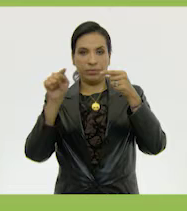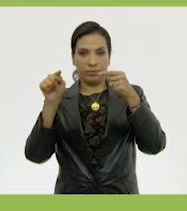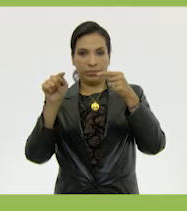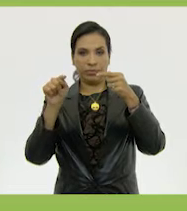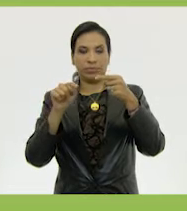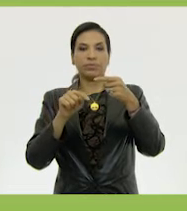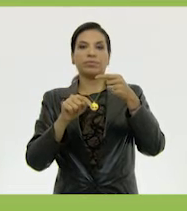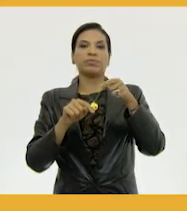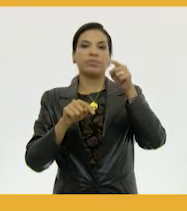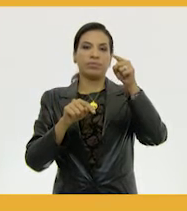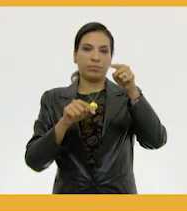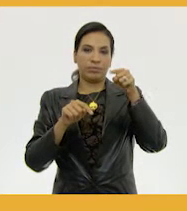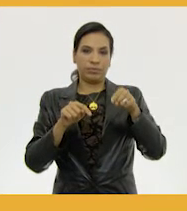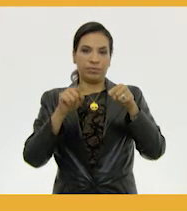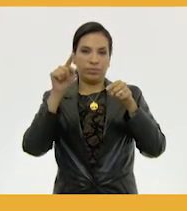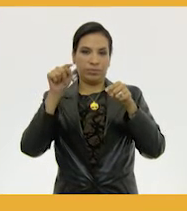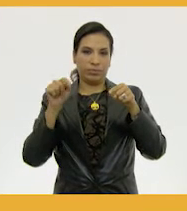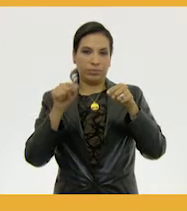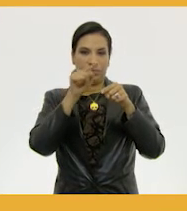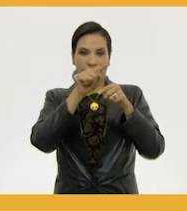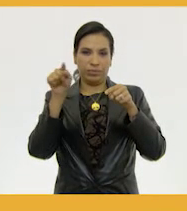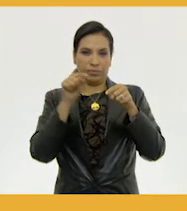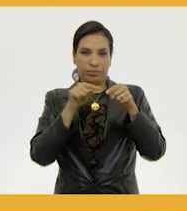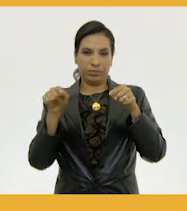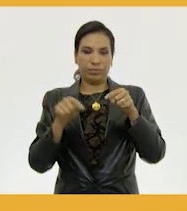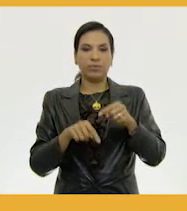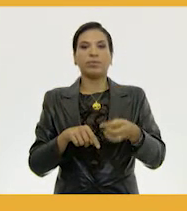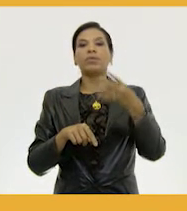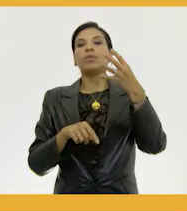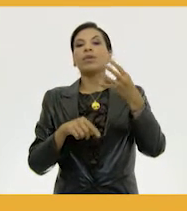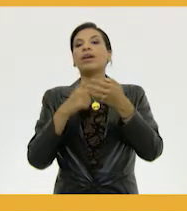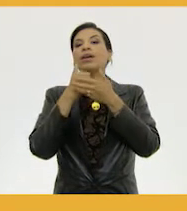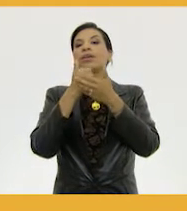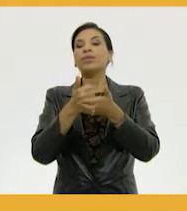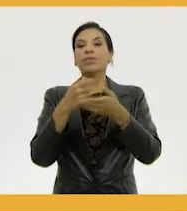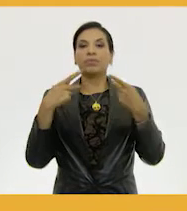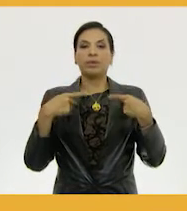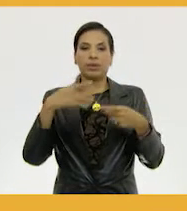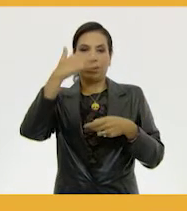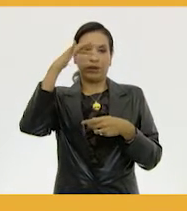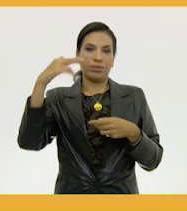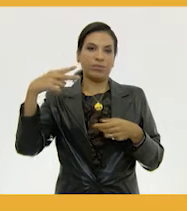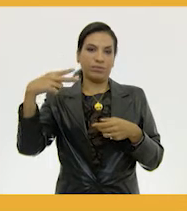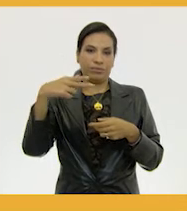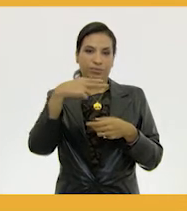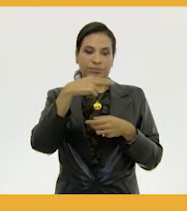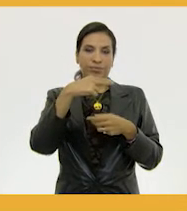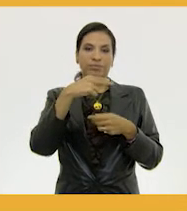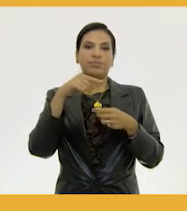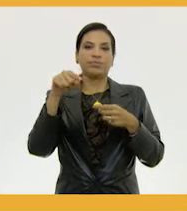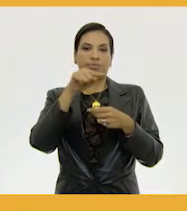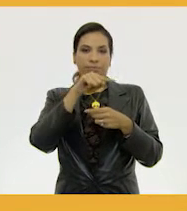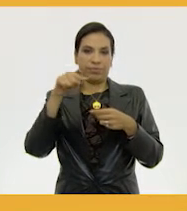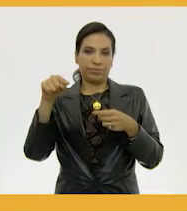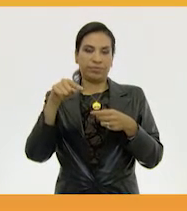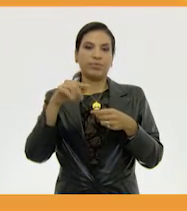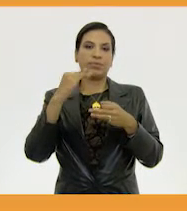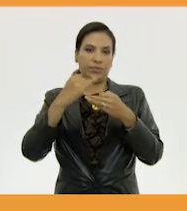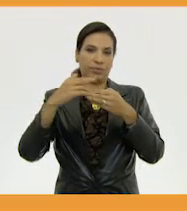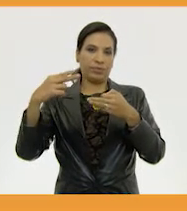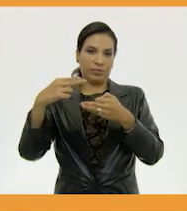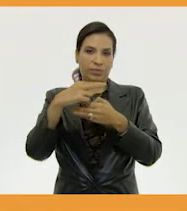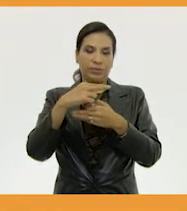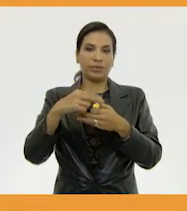horizontal entre los dos puntos. 4. Con ayuda de un adulto, corta sobre la línea horizontal que